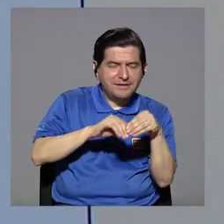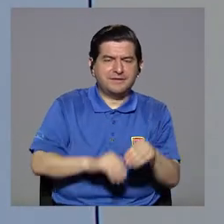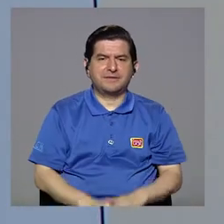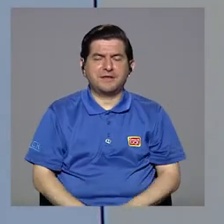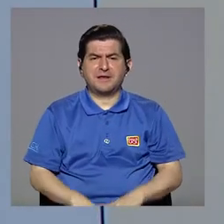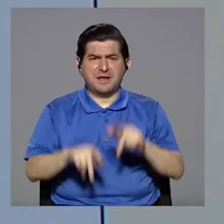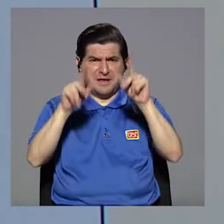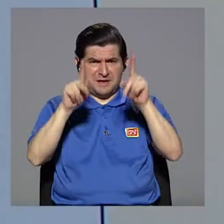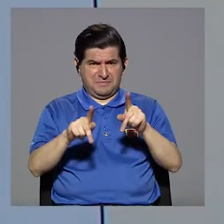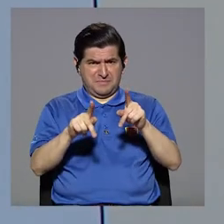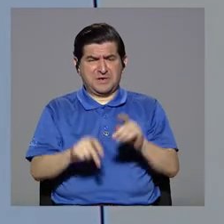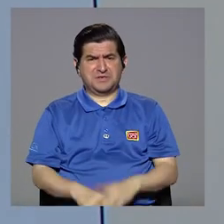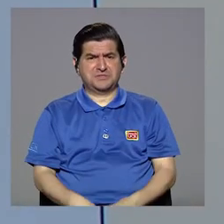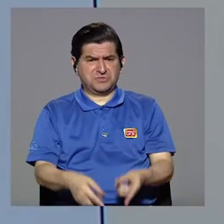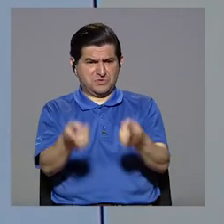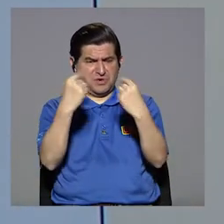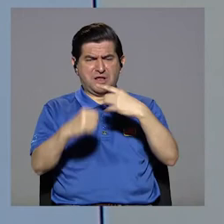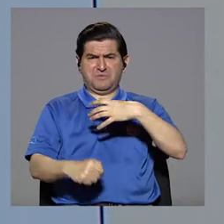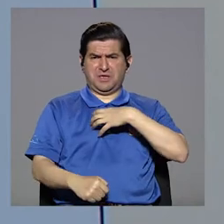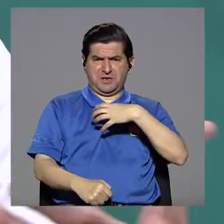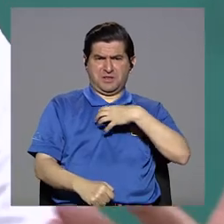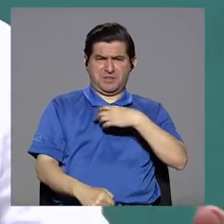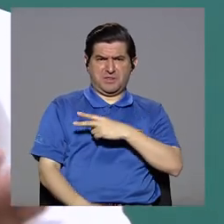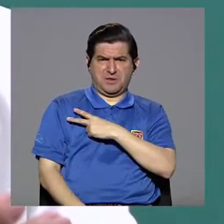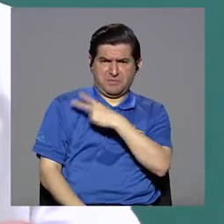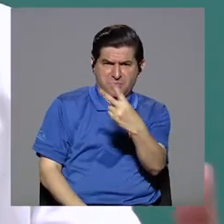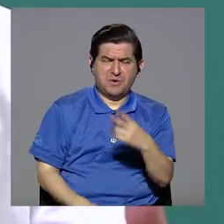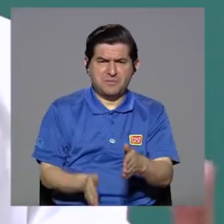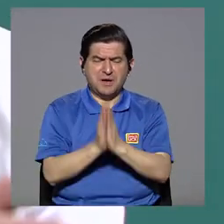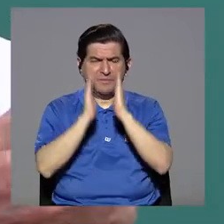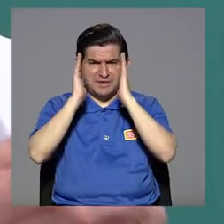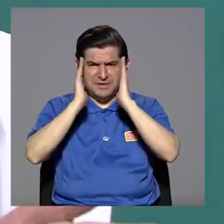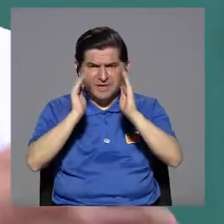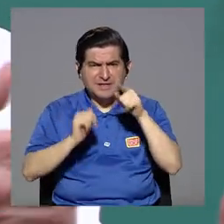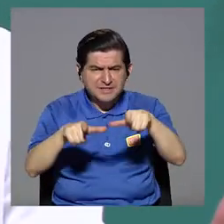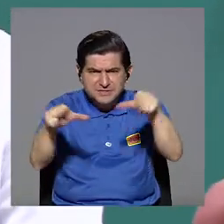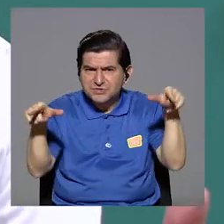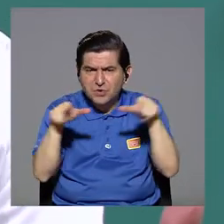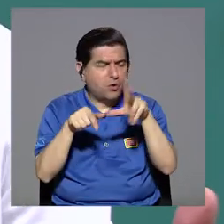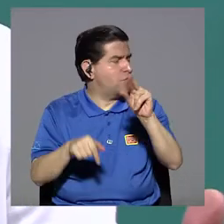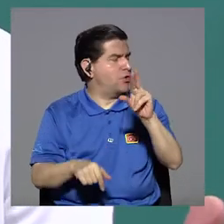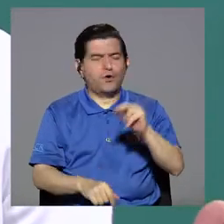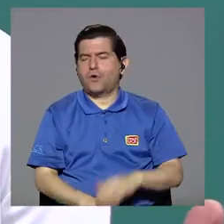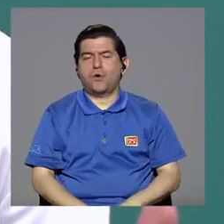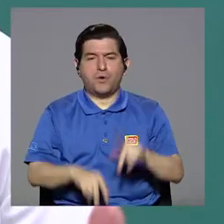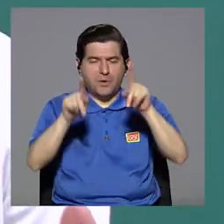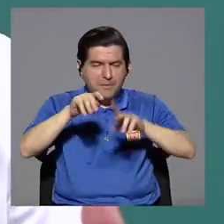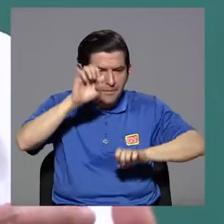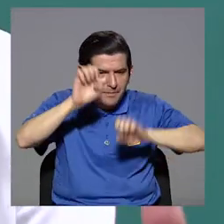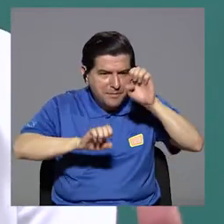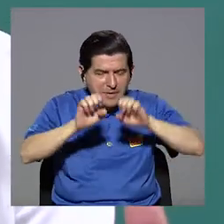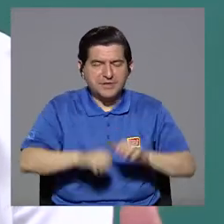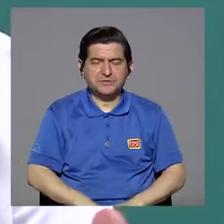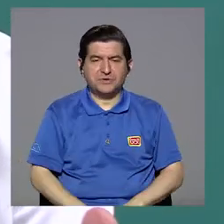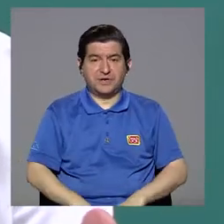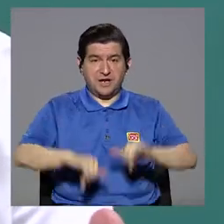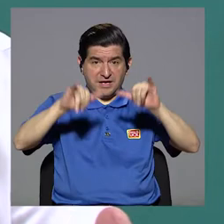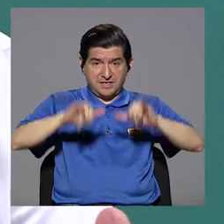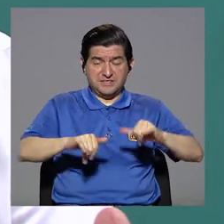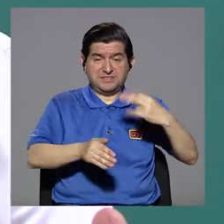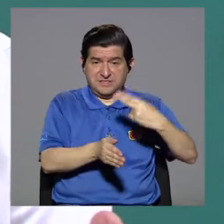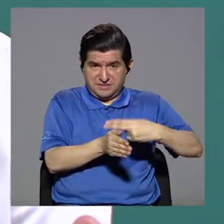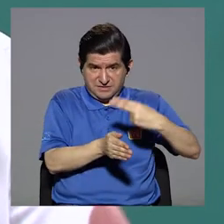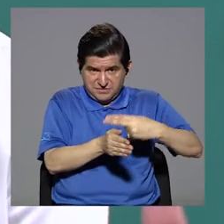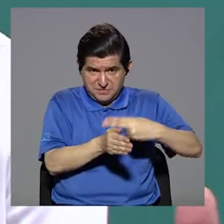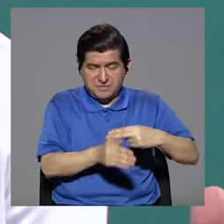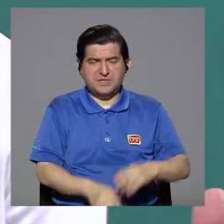respecto a esto no es que el paciente llega por sus propios medios a solicitar que lo tienen ahí el paciente valorado si está